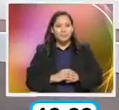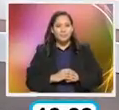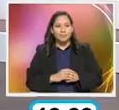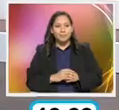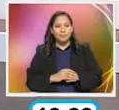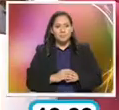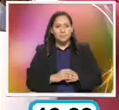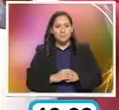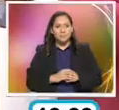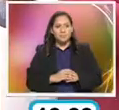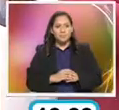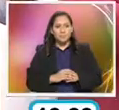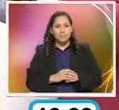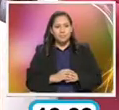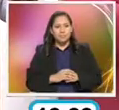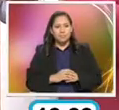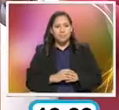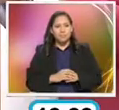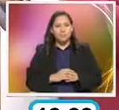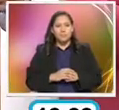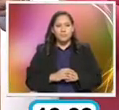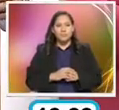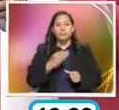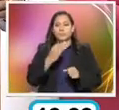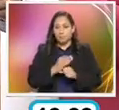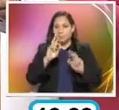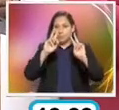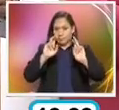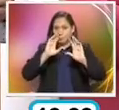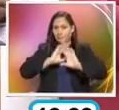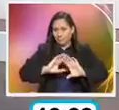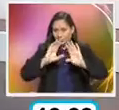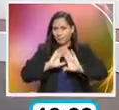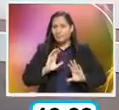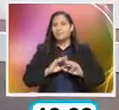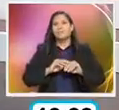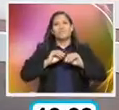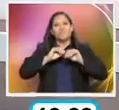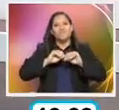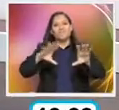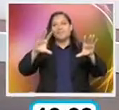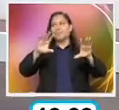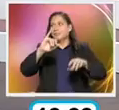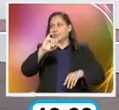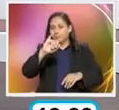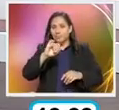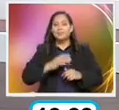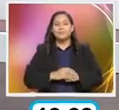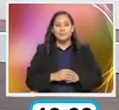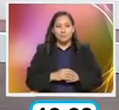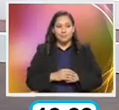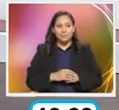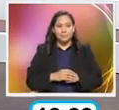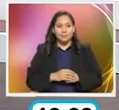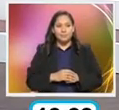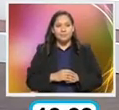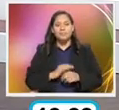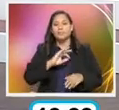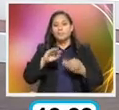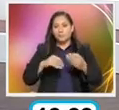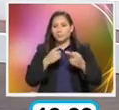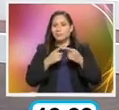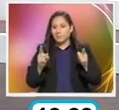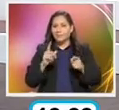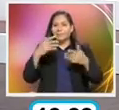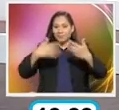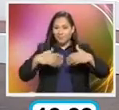cantar un sencillo Algo que es muy diferente a todo, claro. que ha roto esquemas, ¿no? Que todo es diferente.